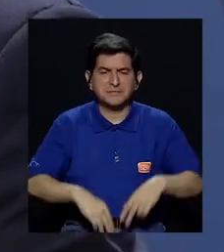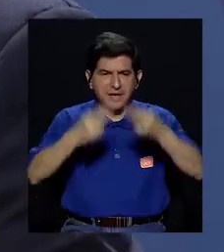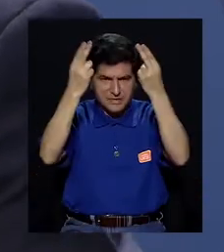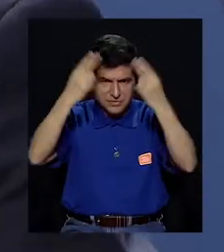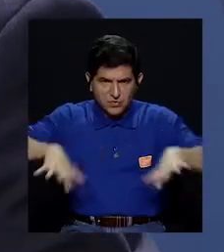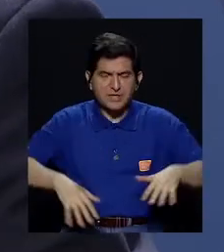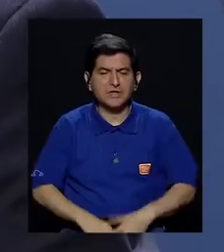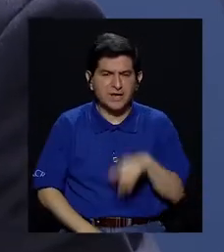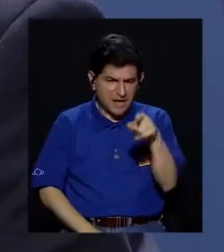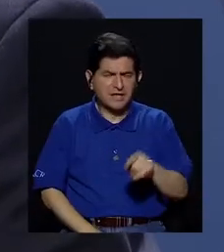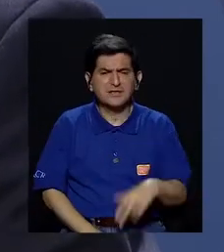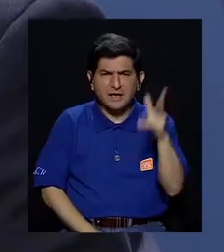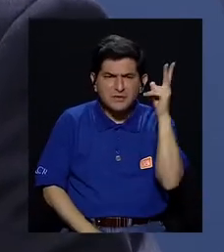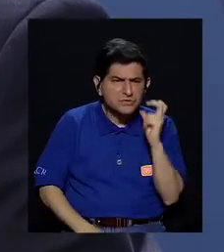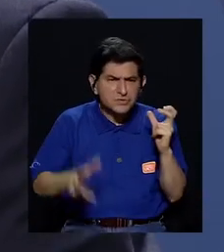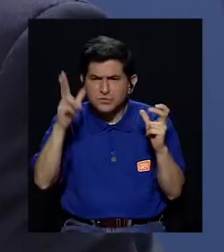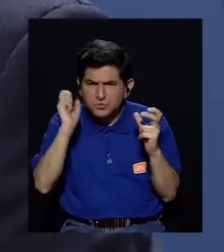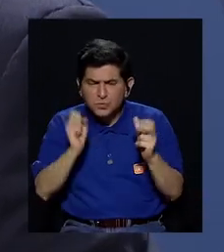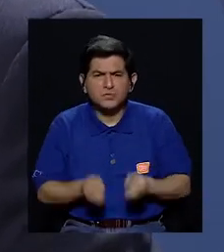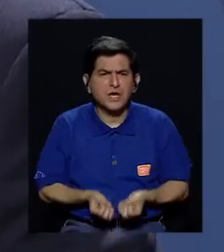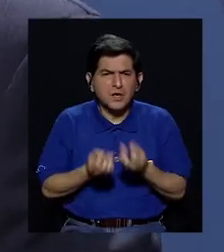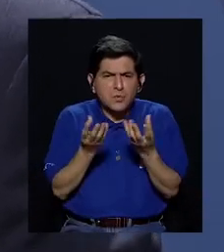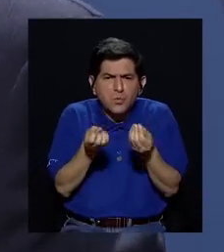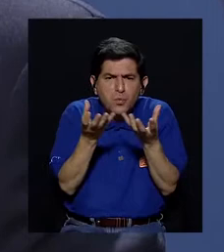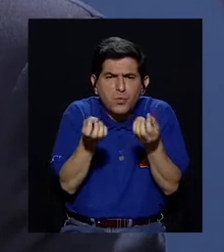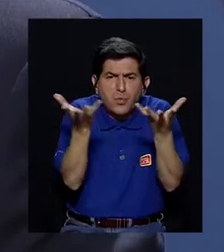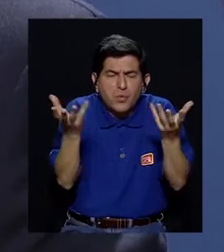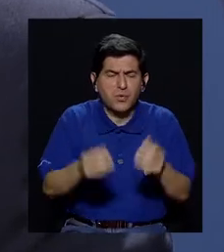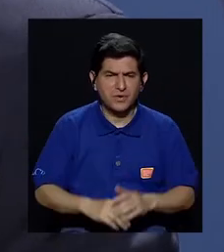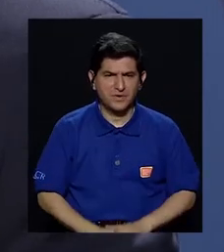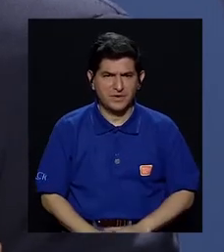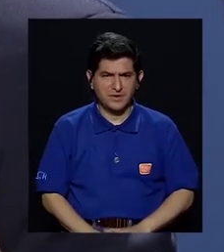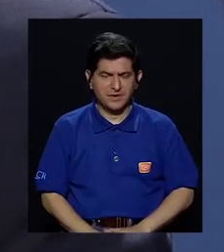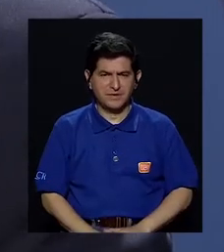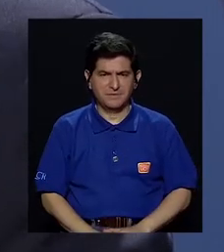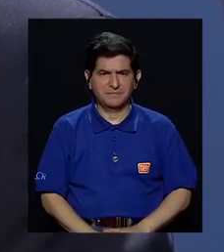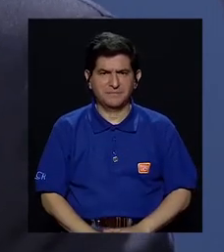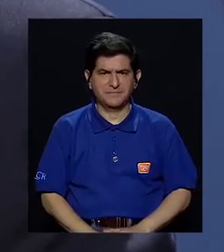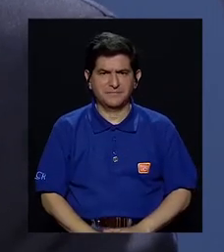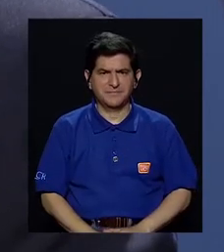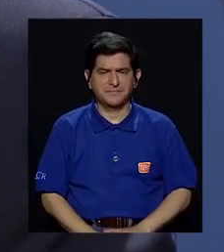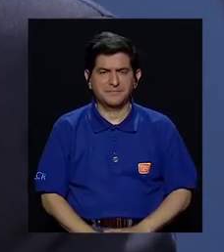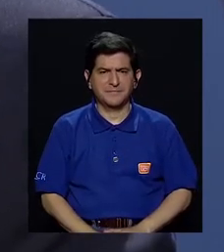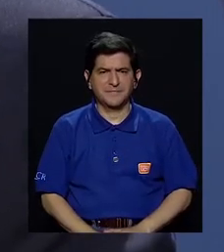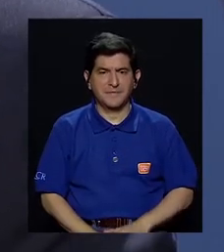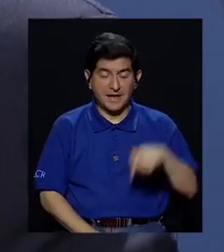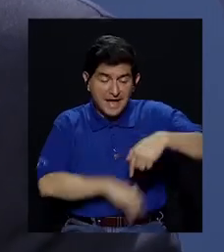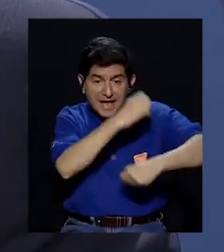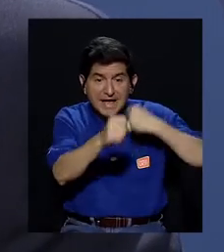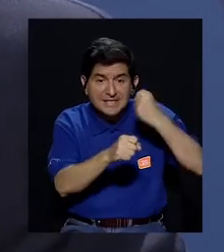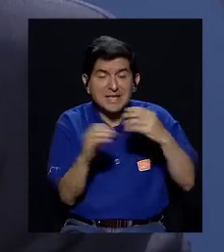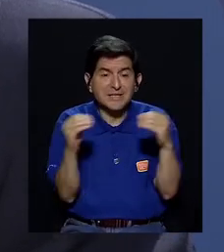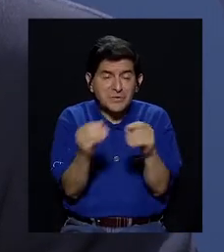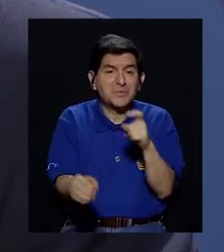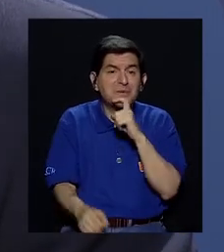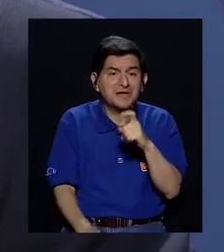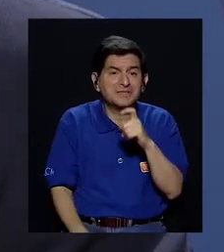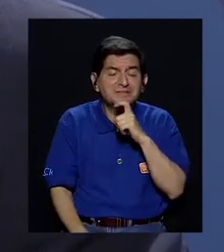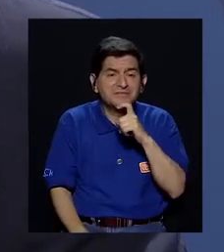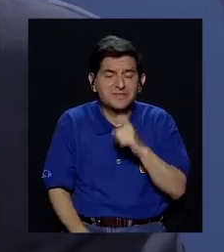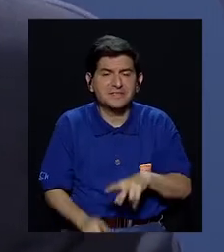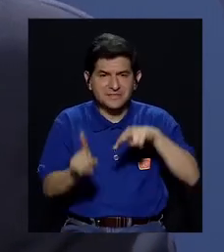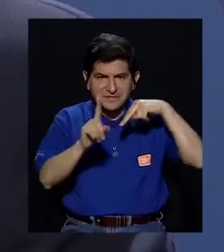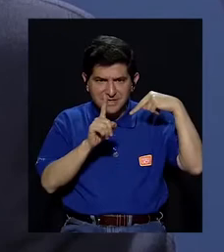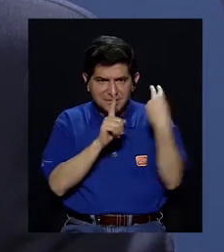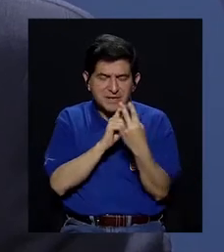que están generando mucho ruido entonces ellos van a balancear el ritmo este este este año todavía más difícil